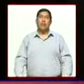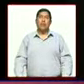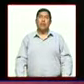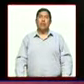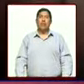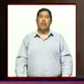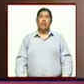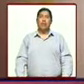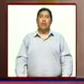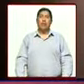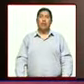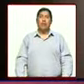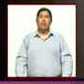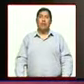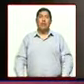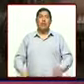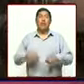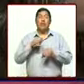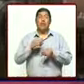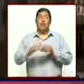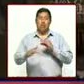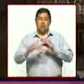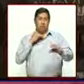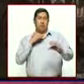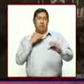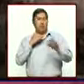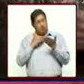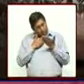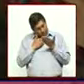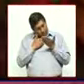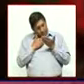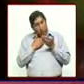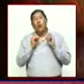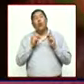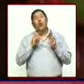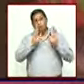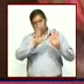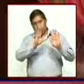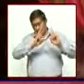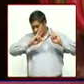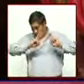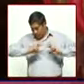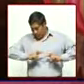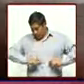Presidente del Estado, el lunes 9 de septiembre, remitió, devolvió las preguntas.